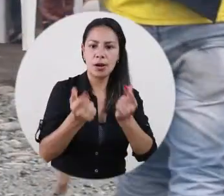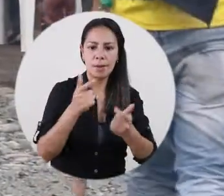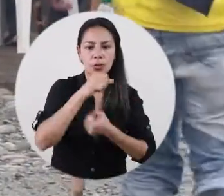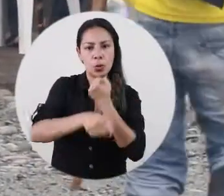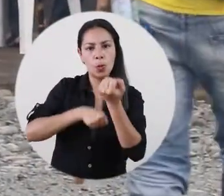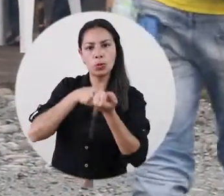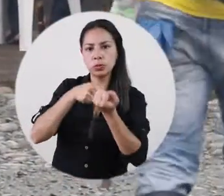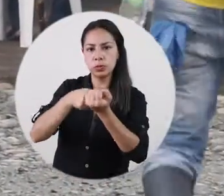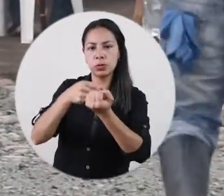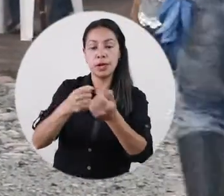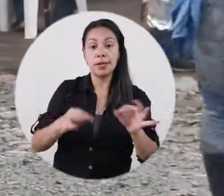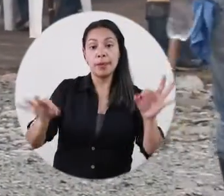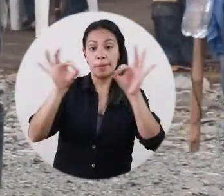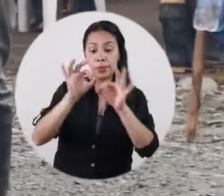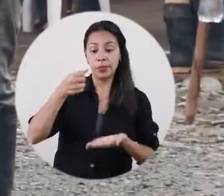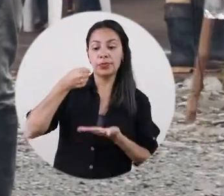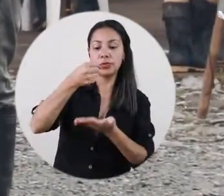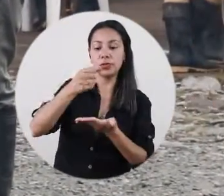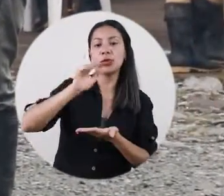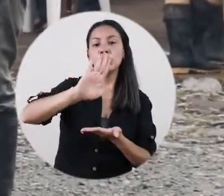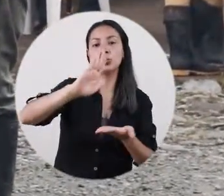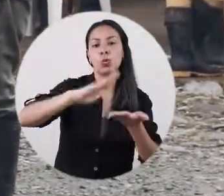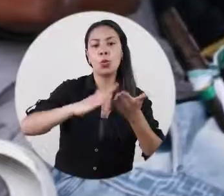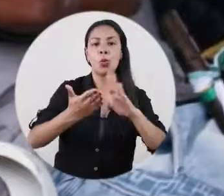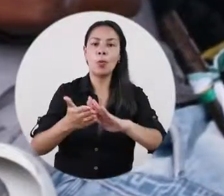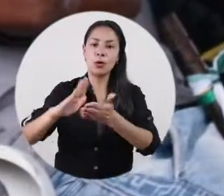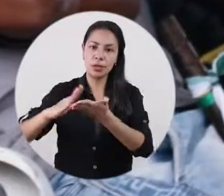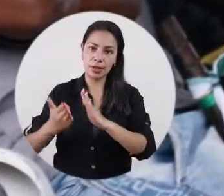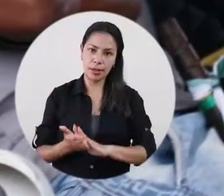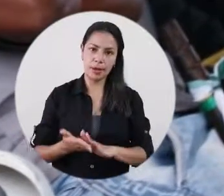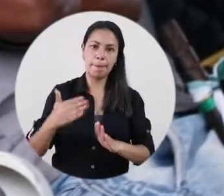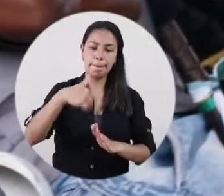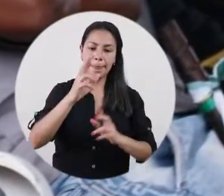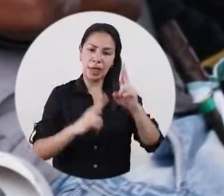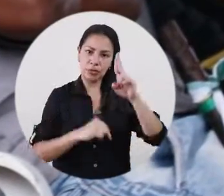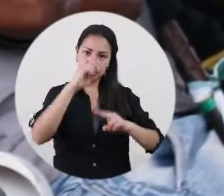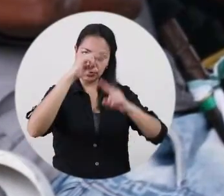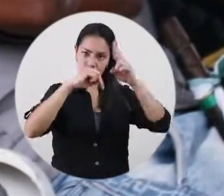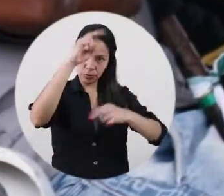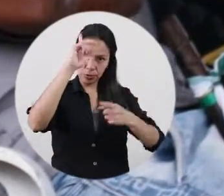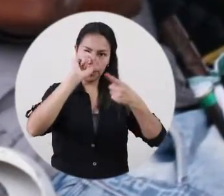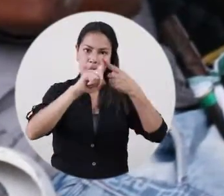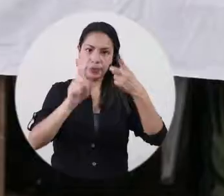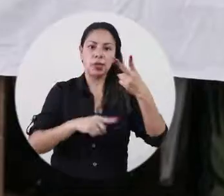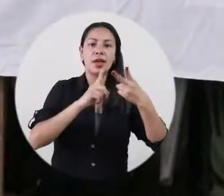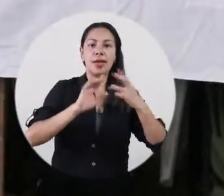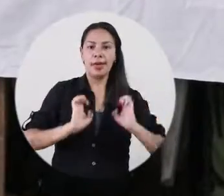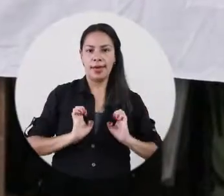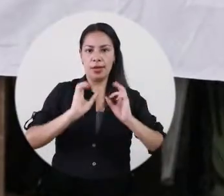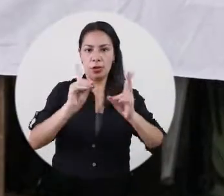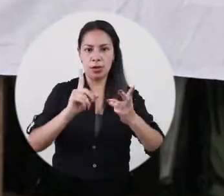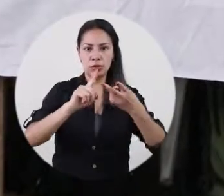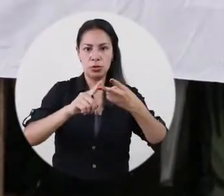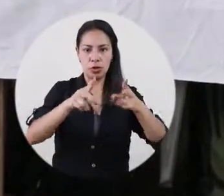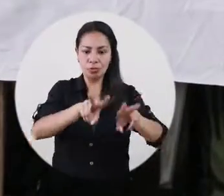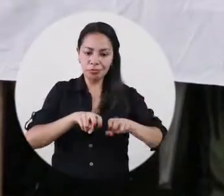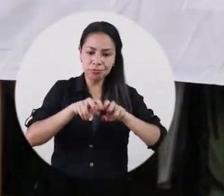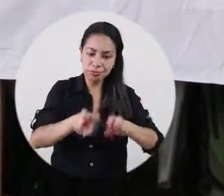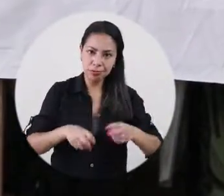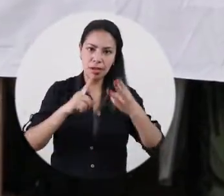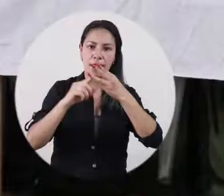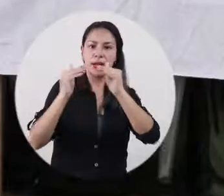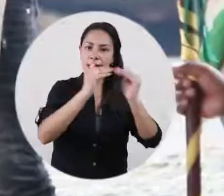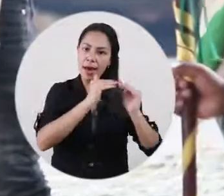posible importantes inversiones en sus cabildos y resguardos en materia de infraestructura educación agricultura